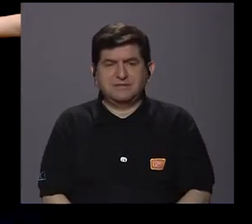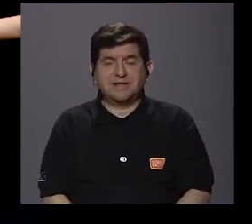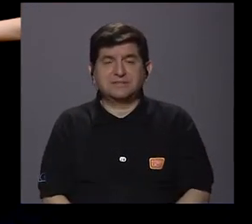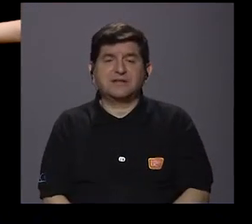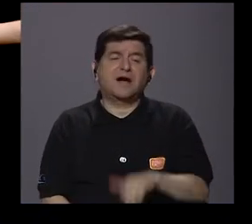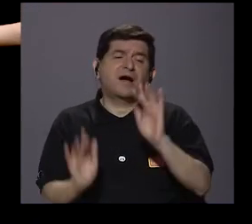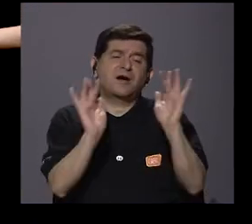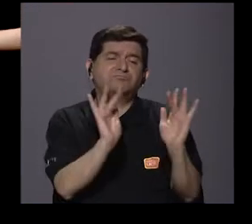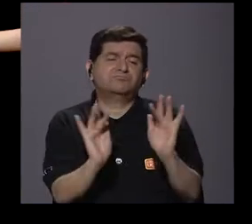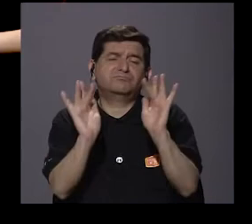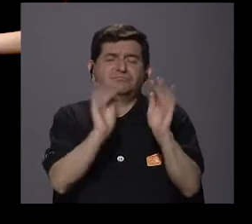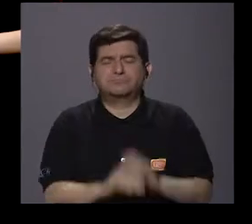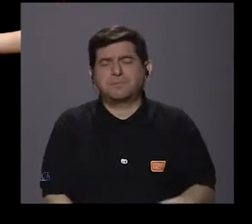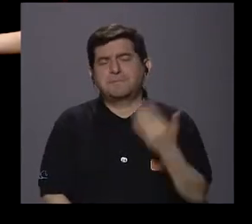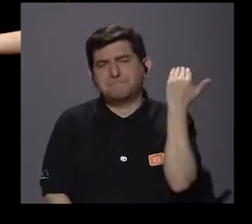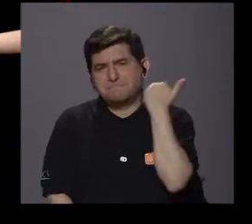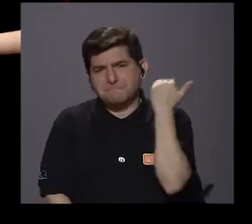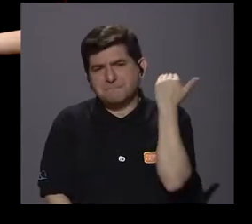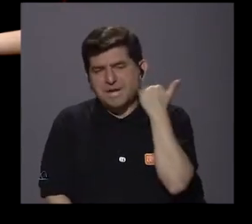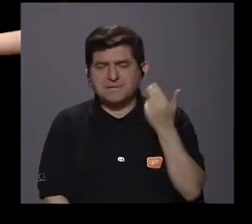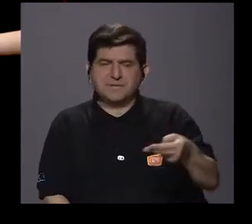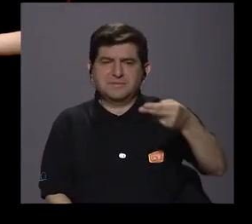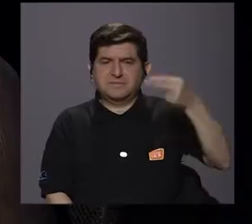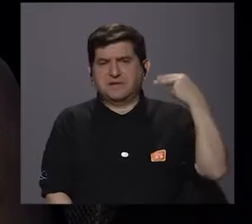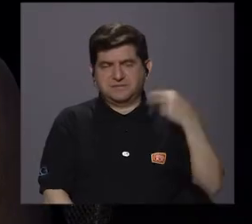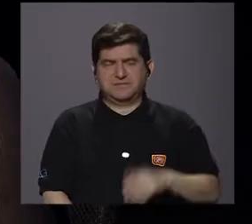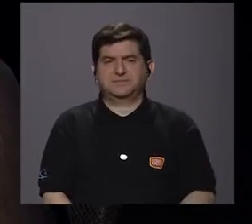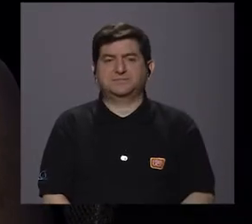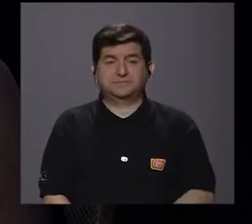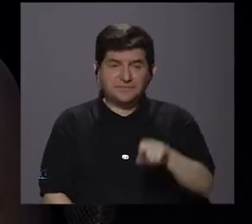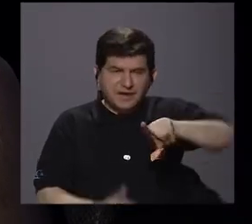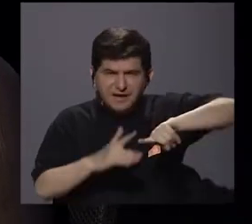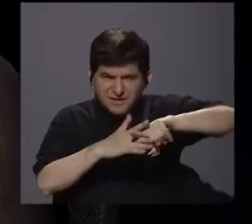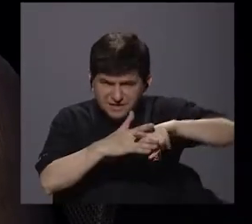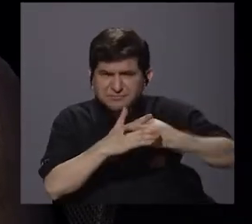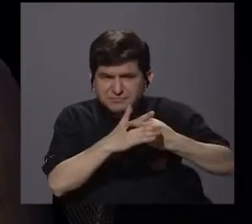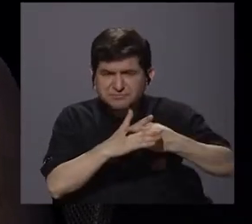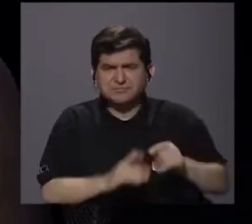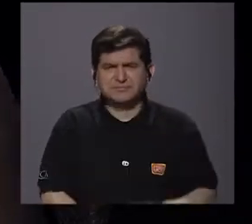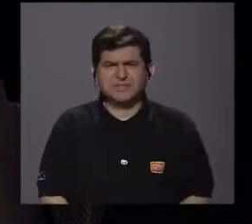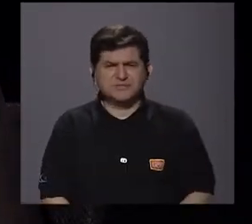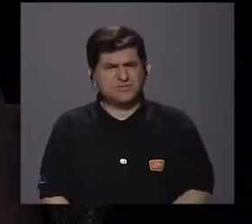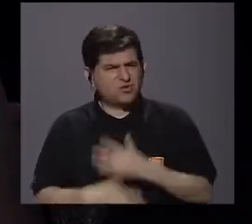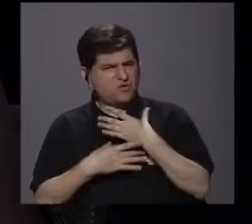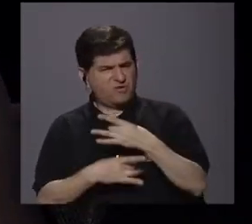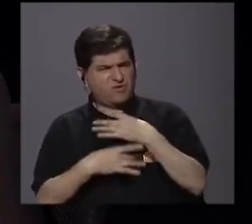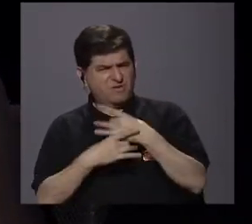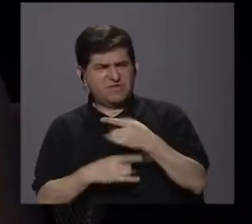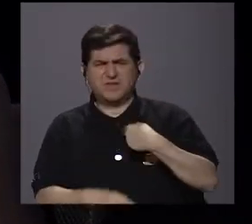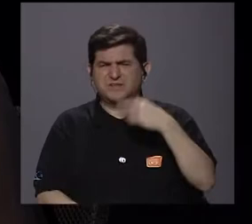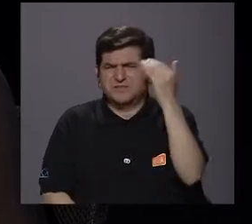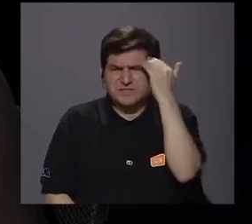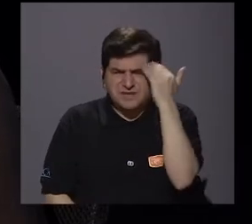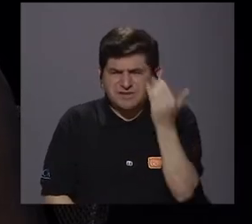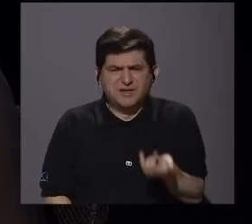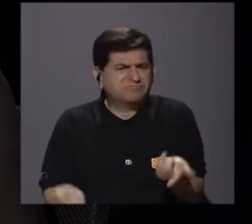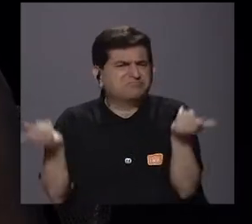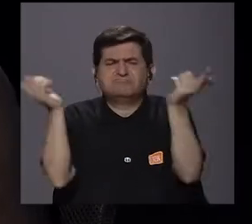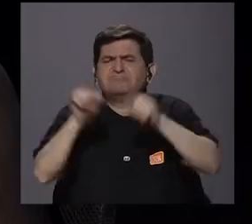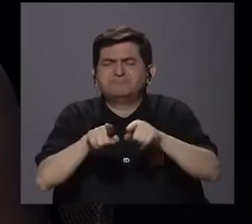los pobrecitos, como las víctimas de la historia. Ahí empezó la curiosidad de Tatiana por saber qué